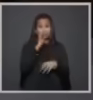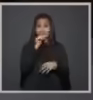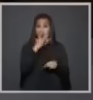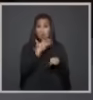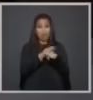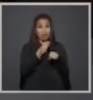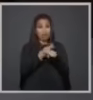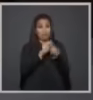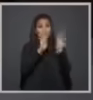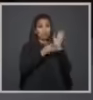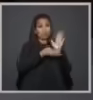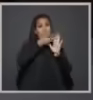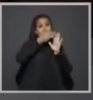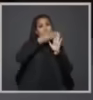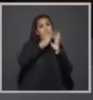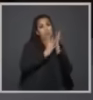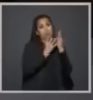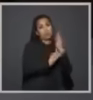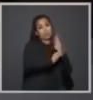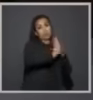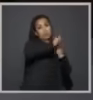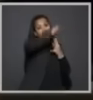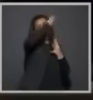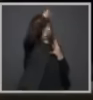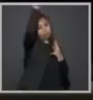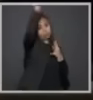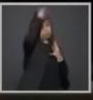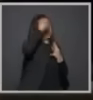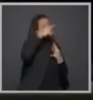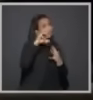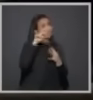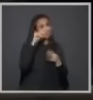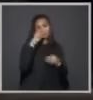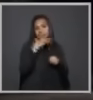con muros, ¿sí? No se resuelven los problemas